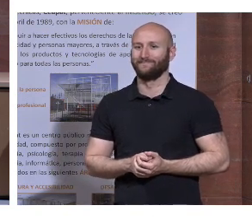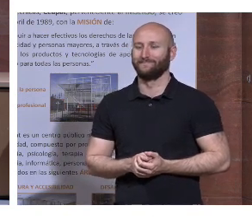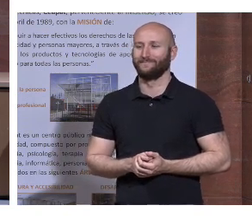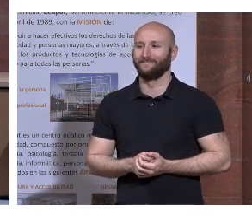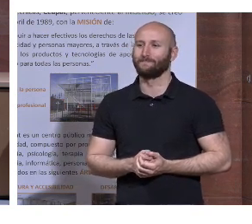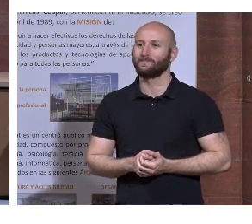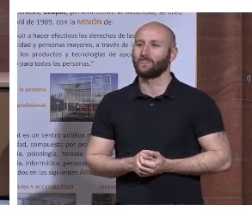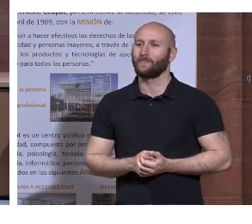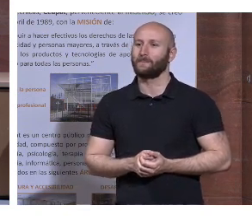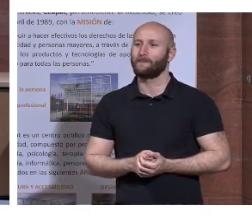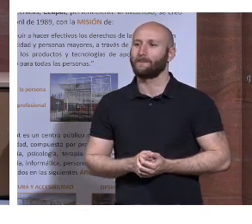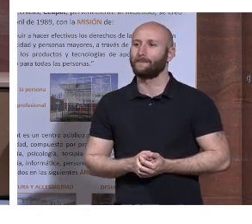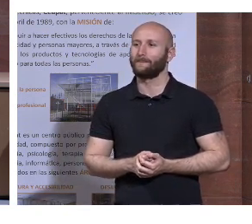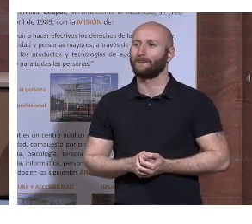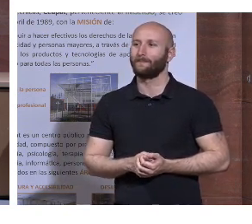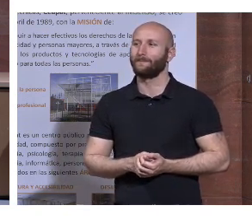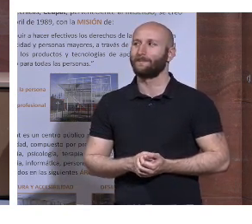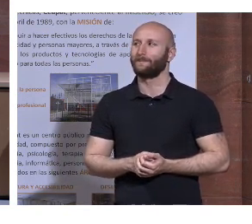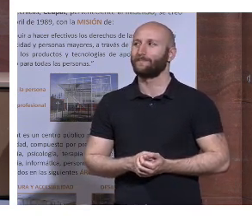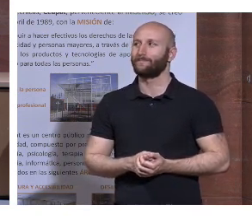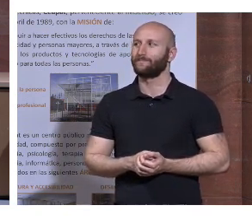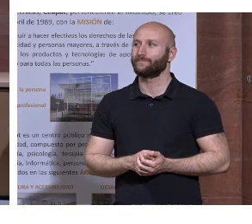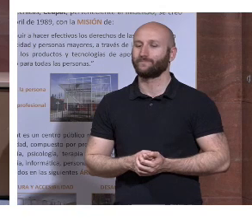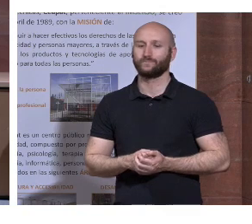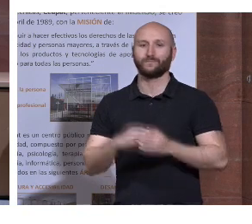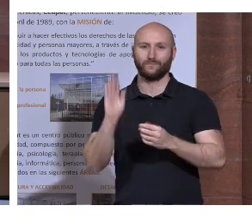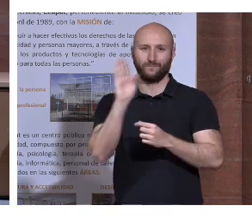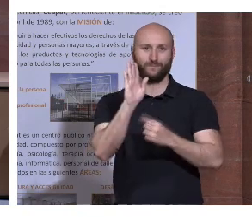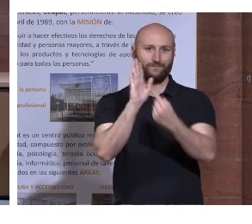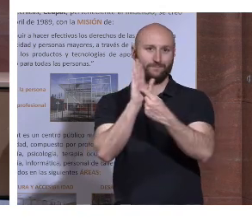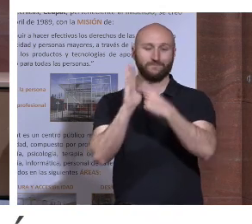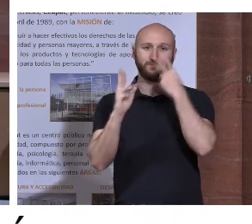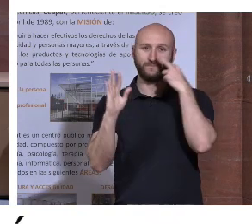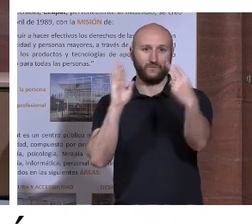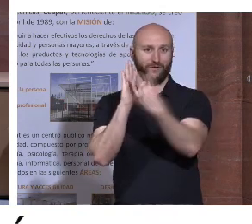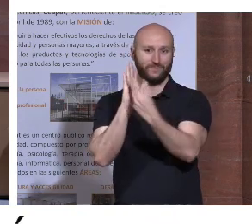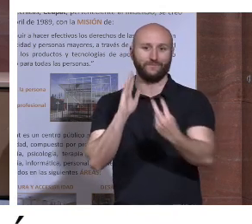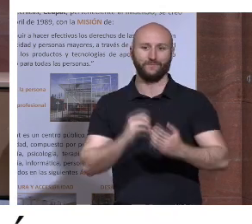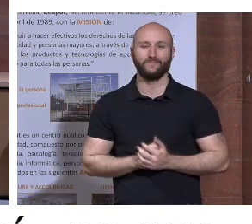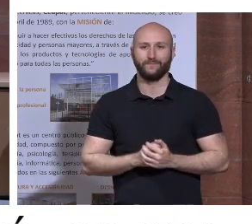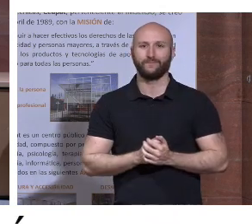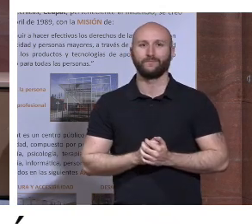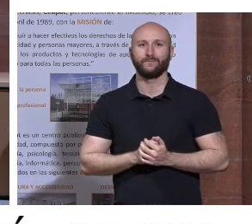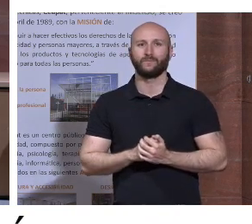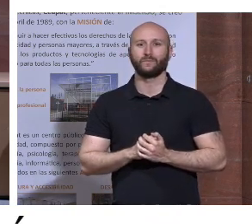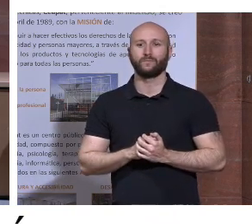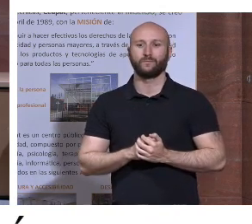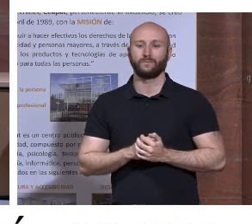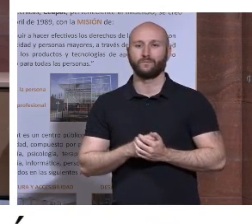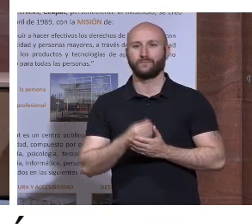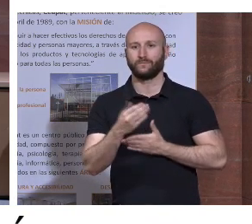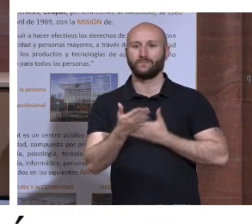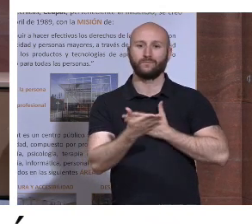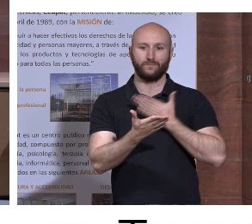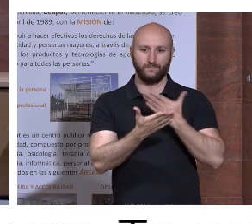Ahí está. Es que es un rotulador para que podáis ver, ¿vale? Te voy a pedir que pongas tu